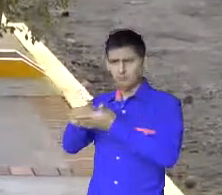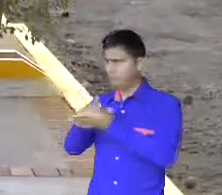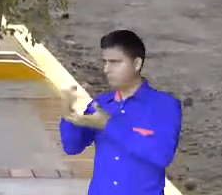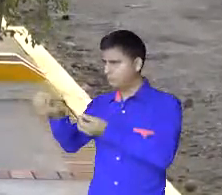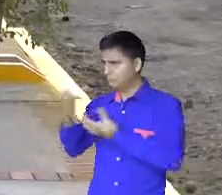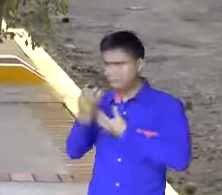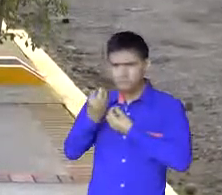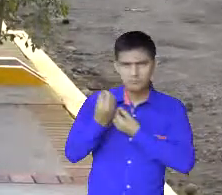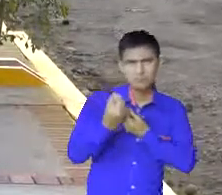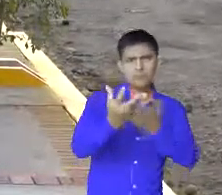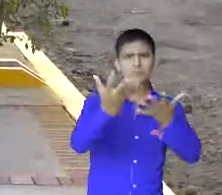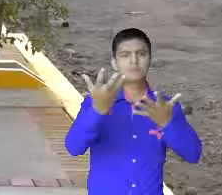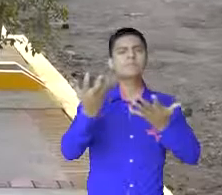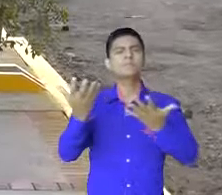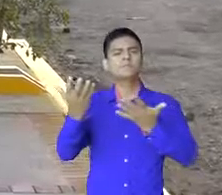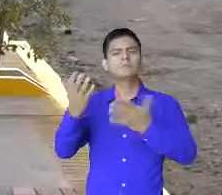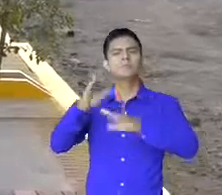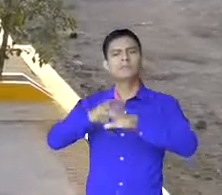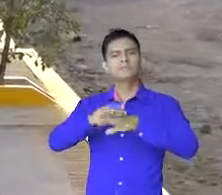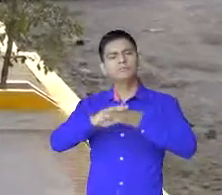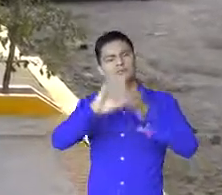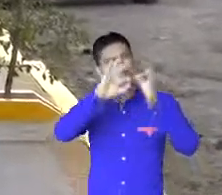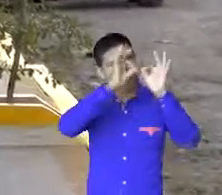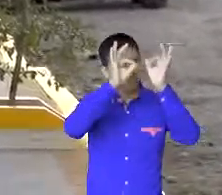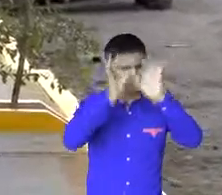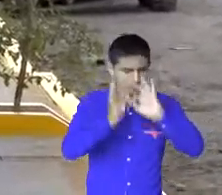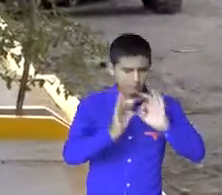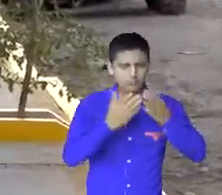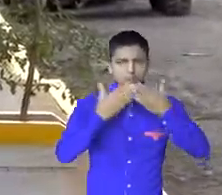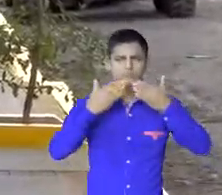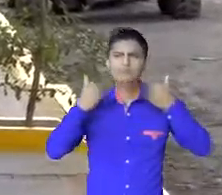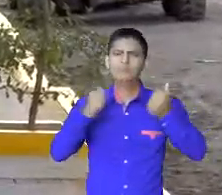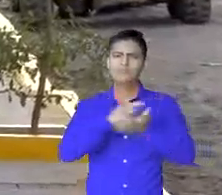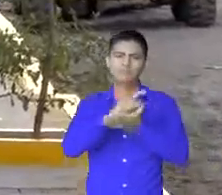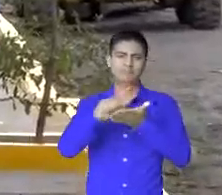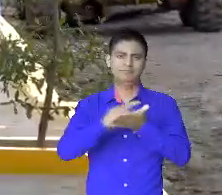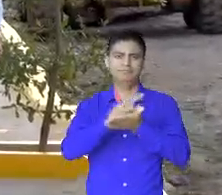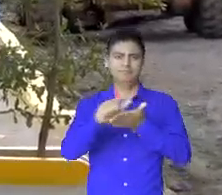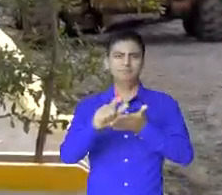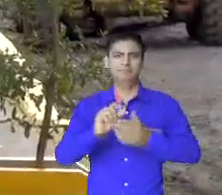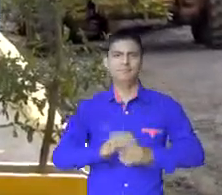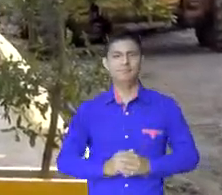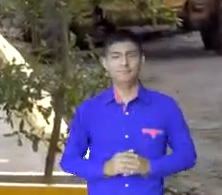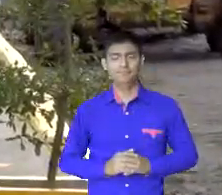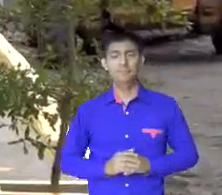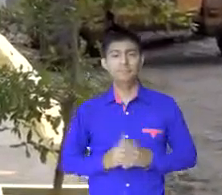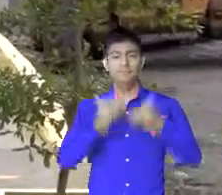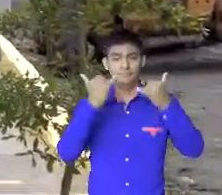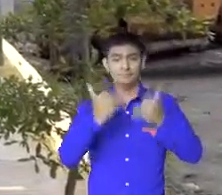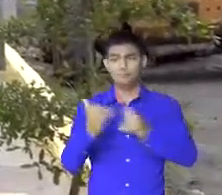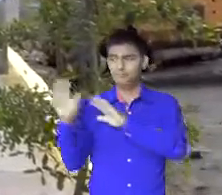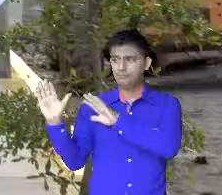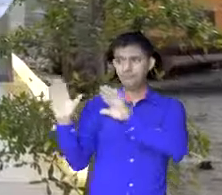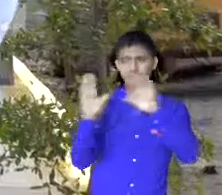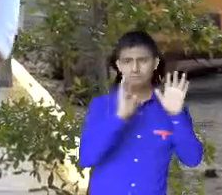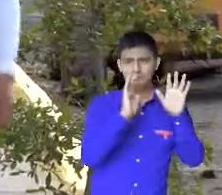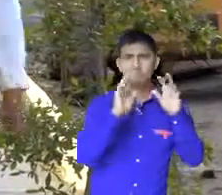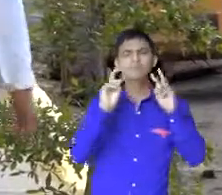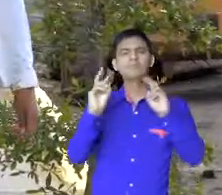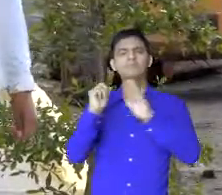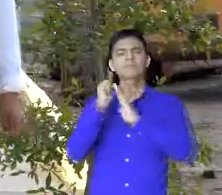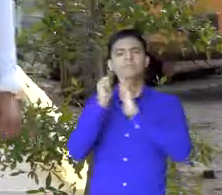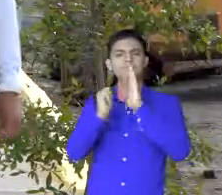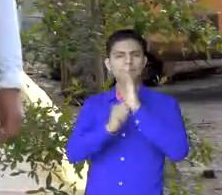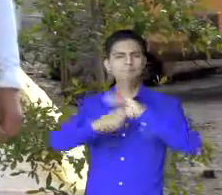Agrio para mejorar el ornato de nuestro cantón y de nuestros ciudadanos. A continuación, les vamos a presentar la agenda